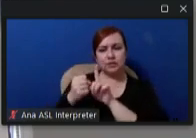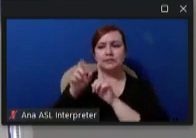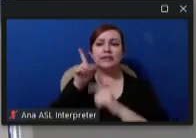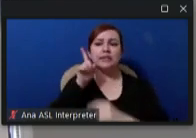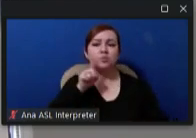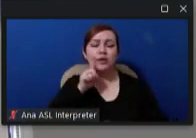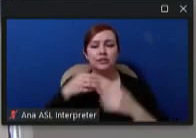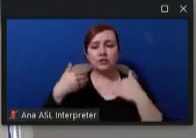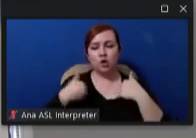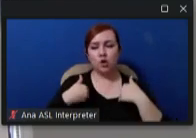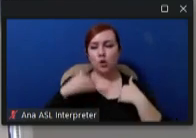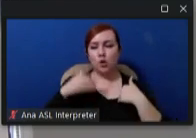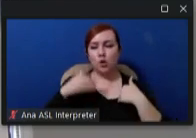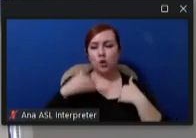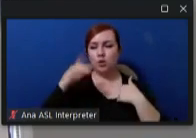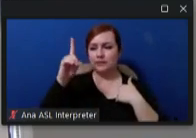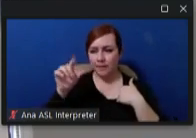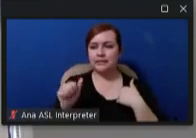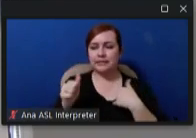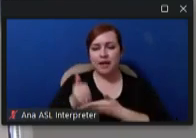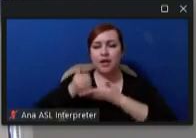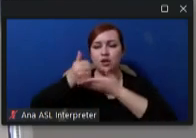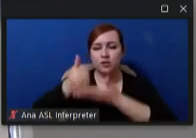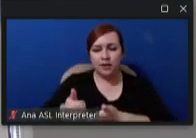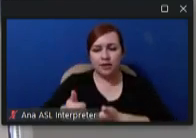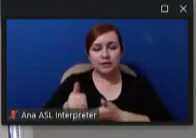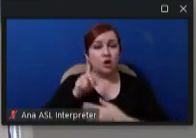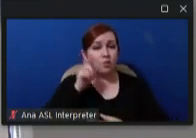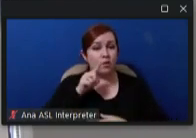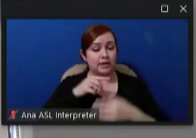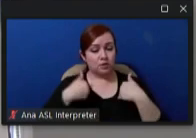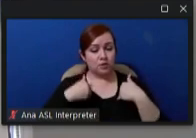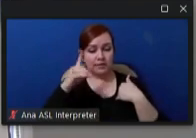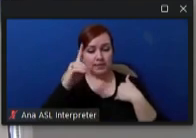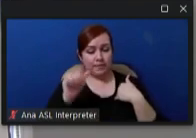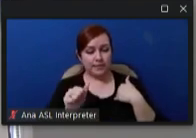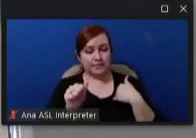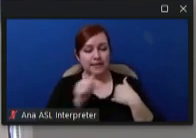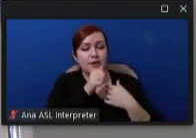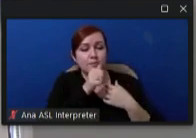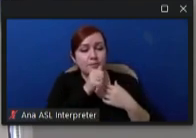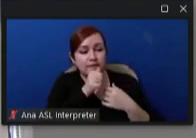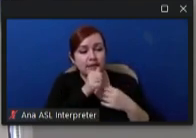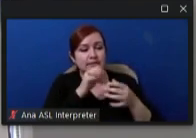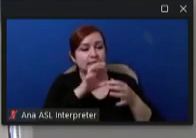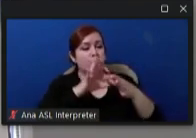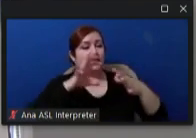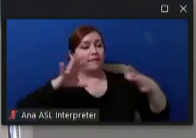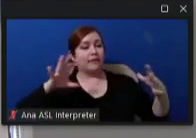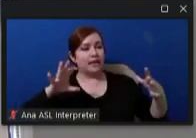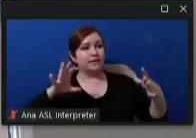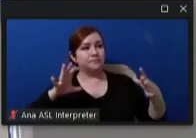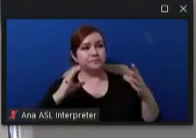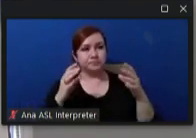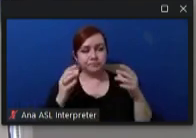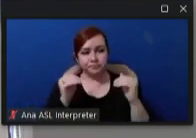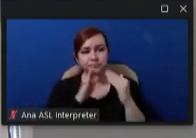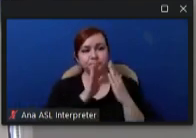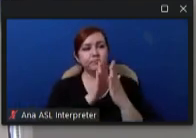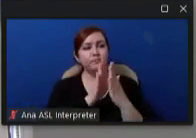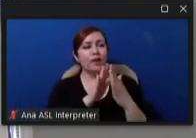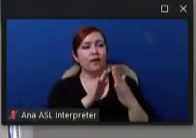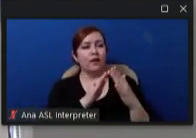centros penitenciarios. Las mujeres con discapacidad privadas de libertad enfrentan desigualdades y violaciones de